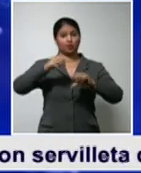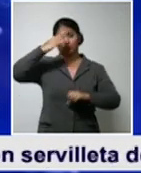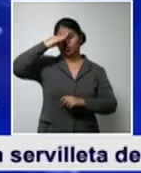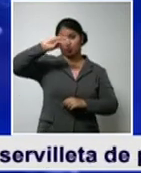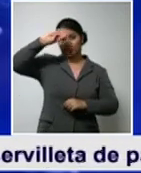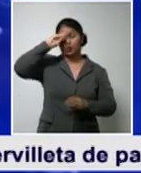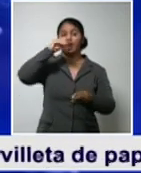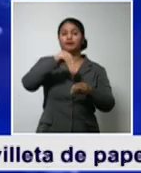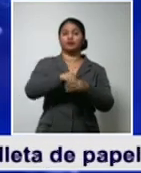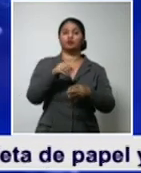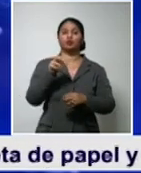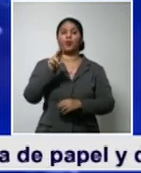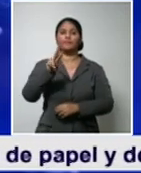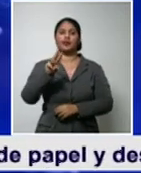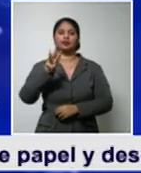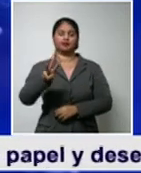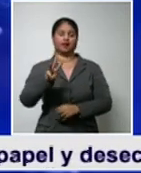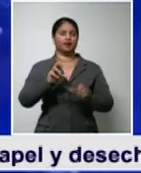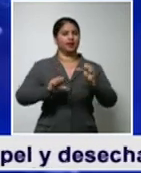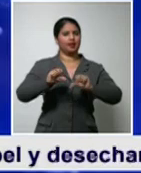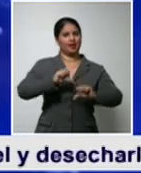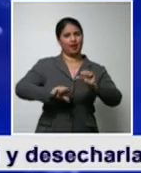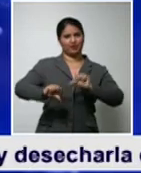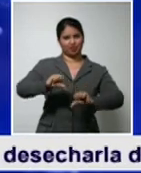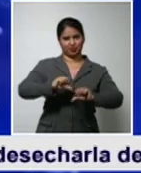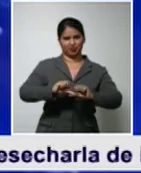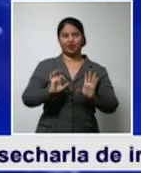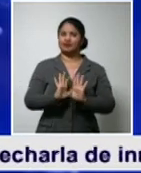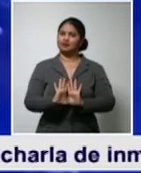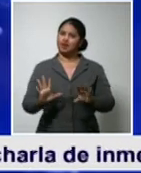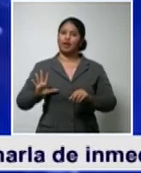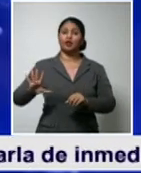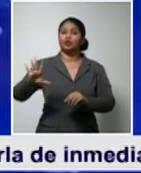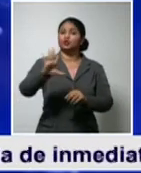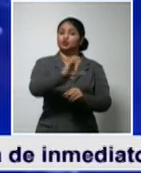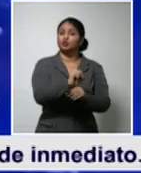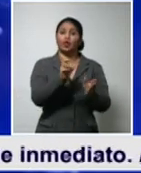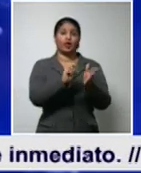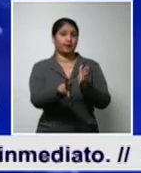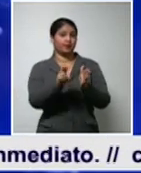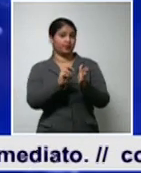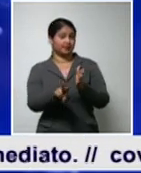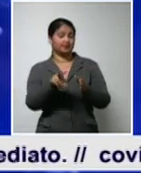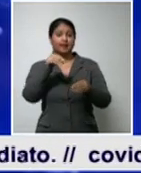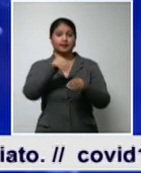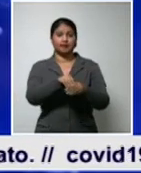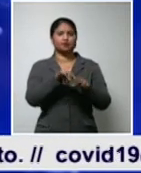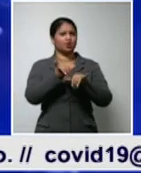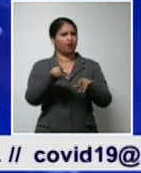su propio, toda Cuba no, todas las provincias. Todas las provincias. Incluyendo el municipio especial de la